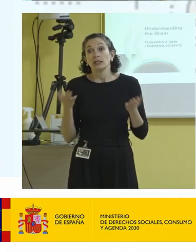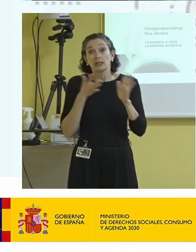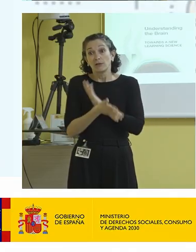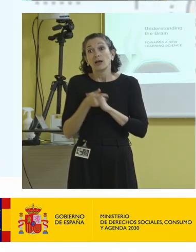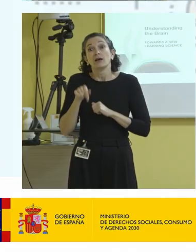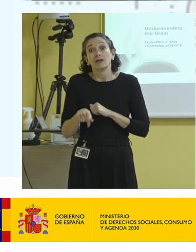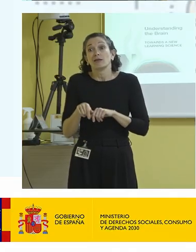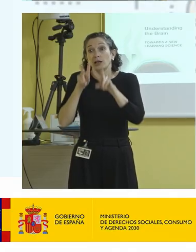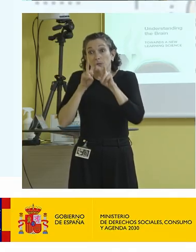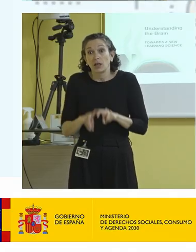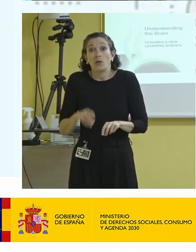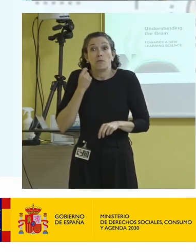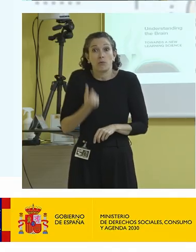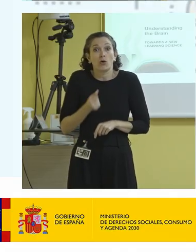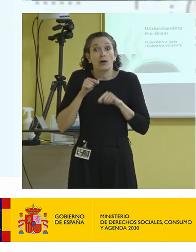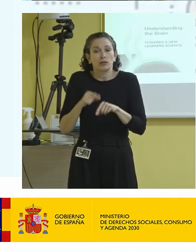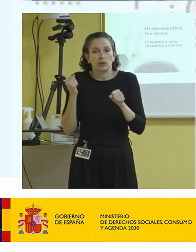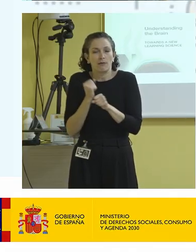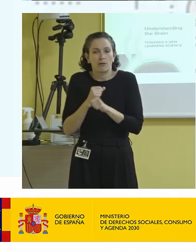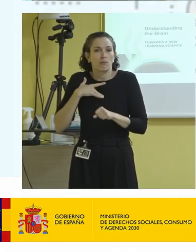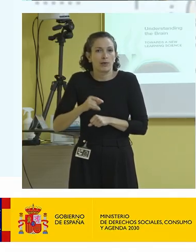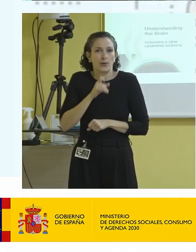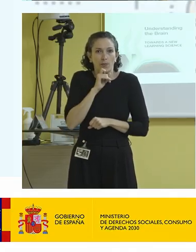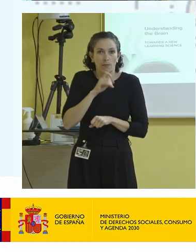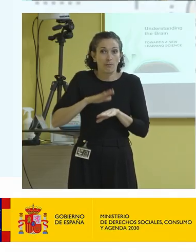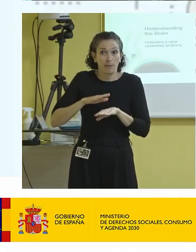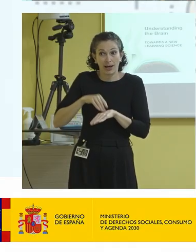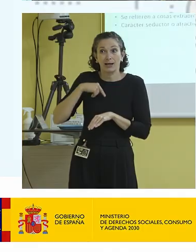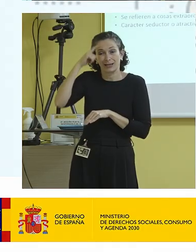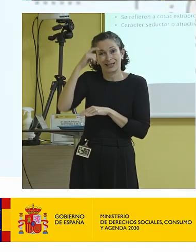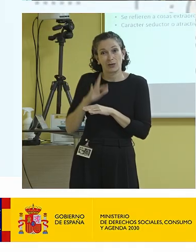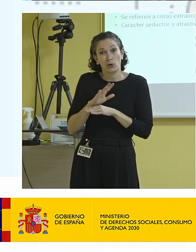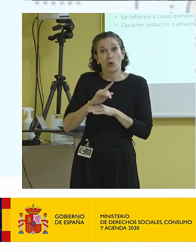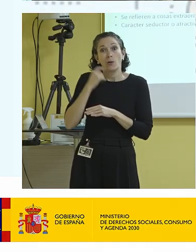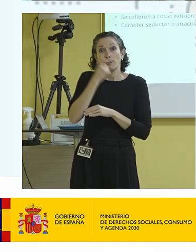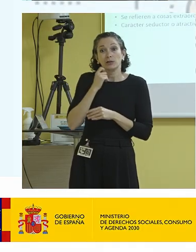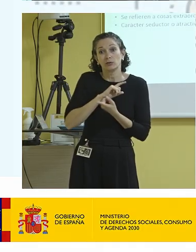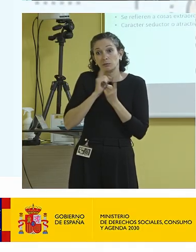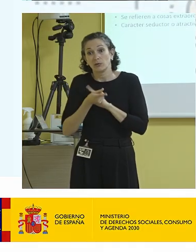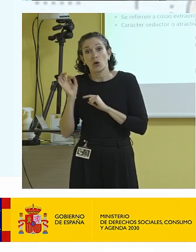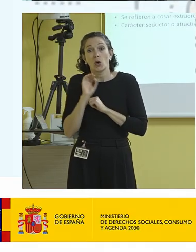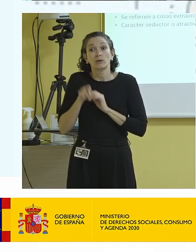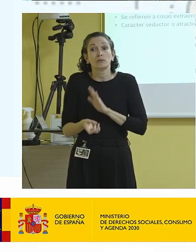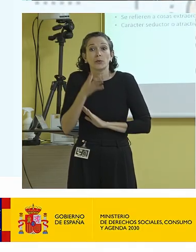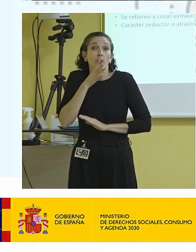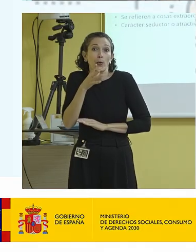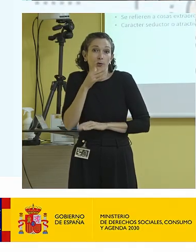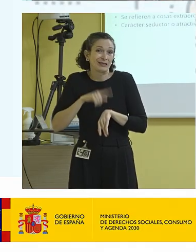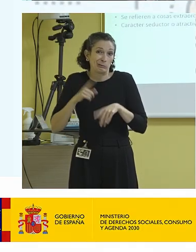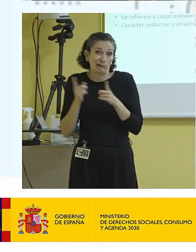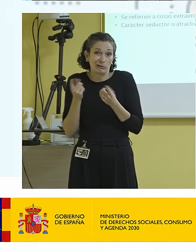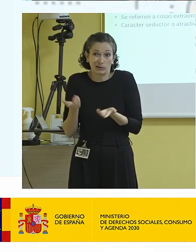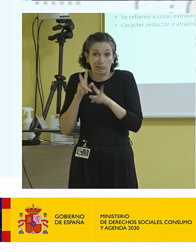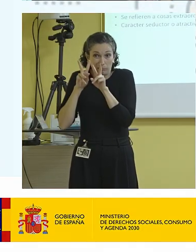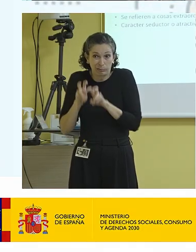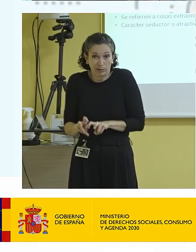investigado poco sobre cómo se puede trabajar para corregir estos neuromitos o por qué surgen, ¿vale? Entonces, al final,